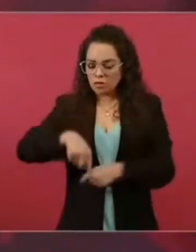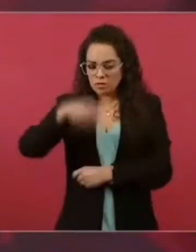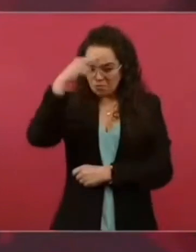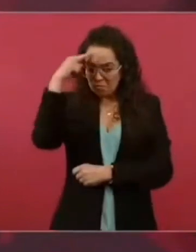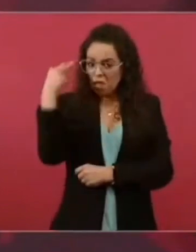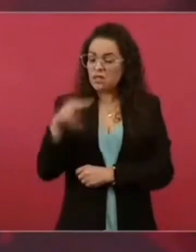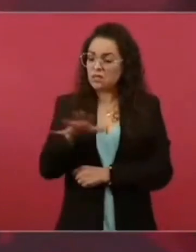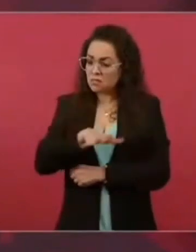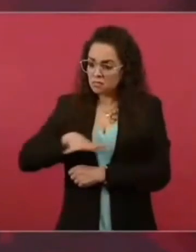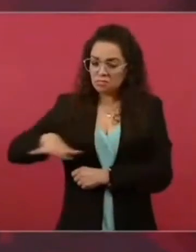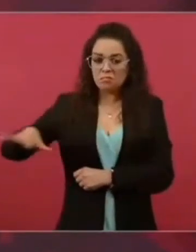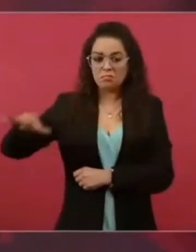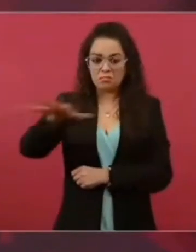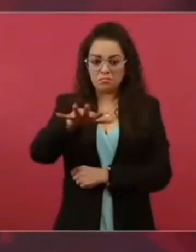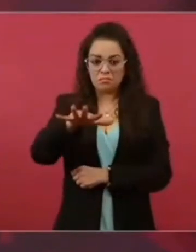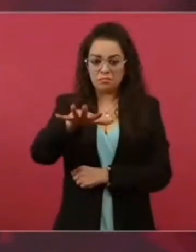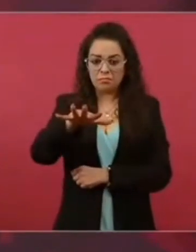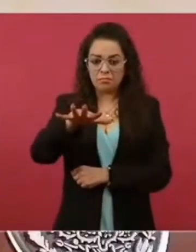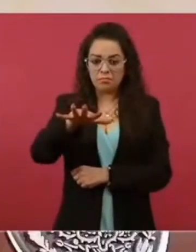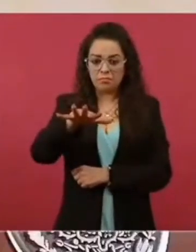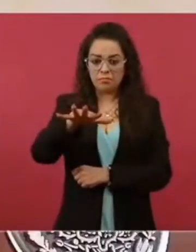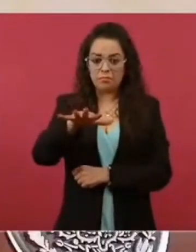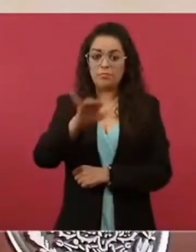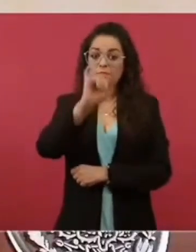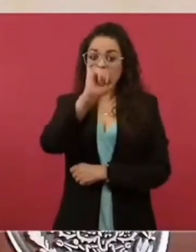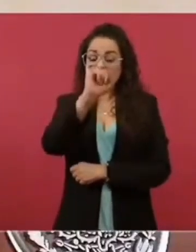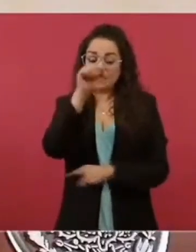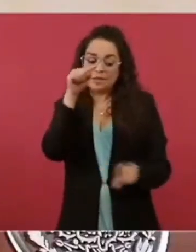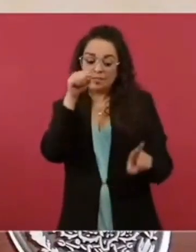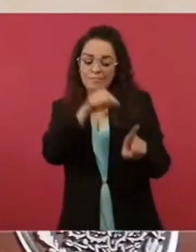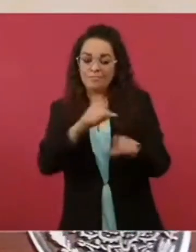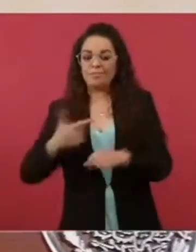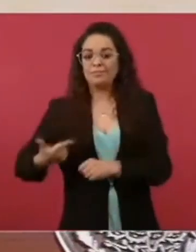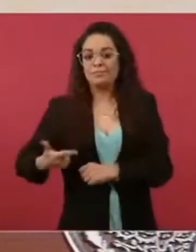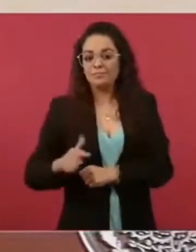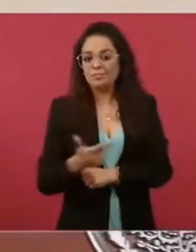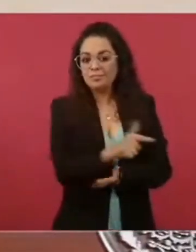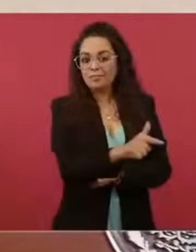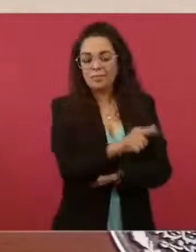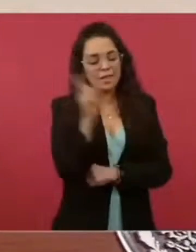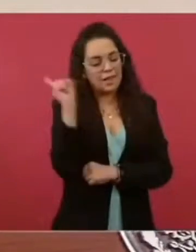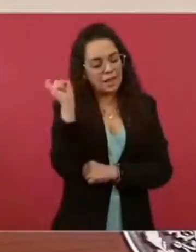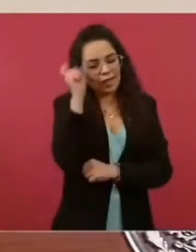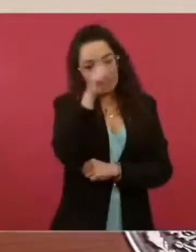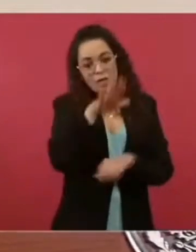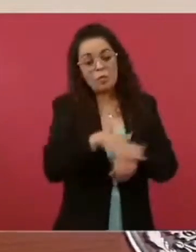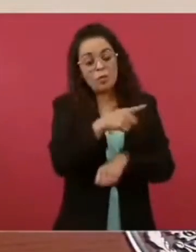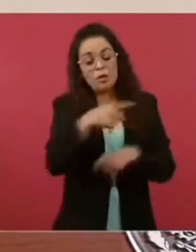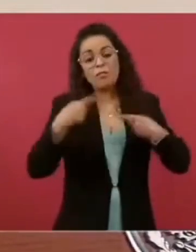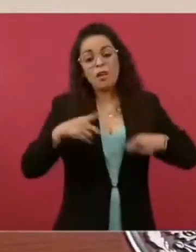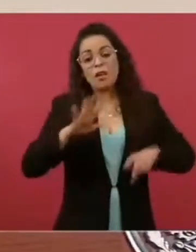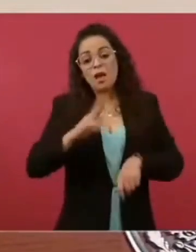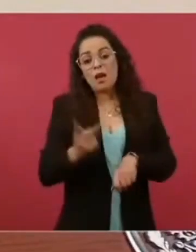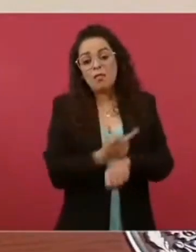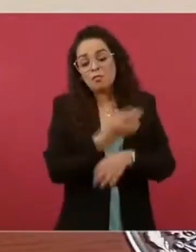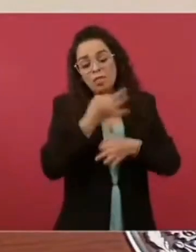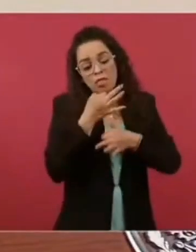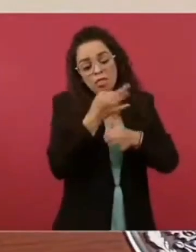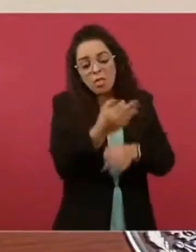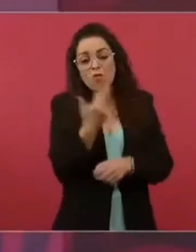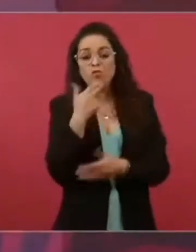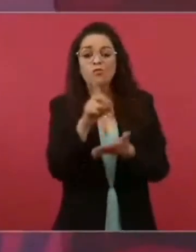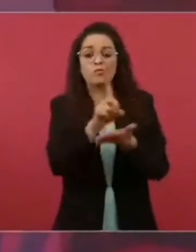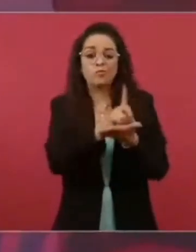es algo para llamar la atención en ese sentido. No permitir eso. Por eso las campañas